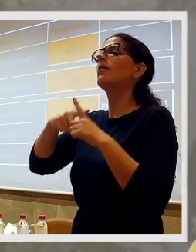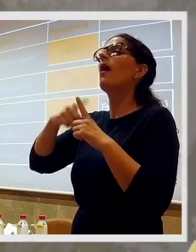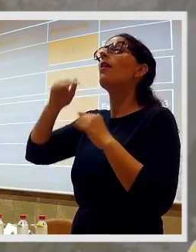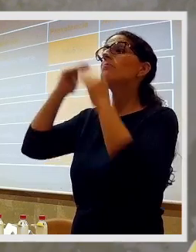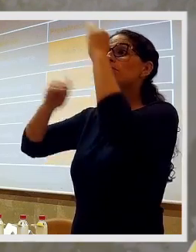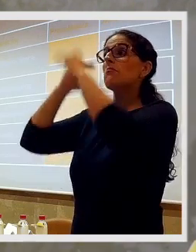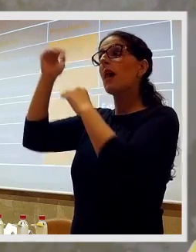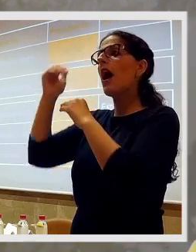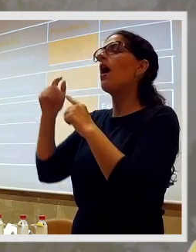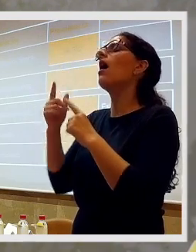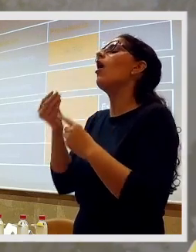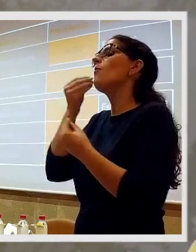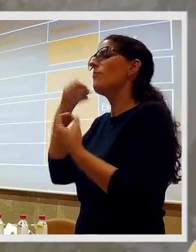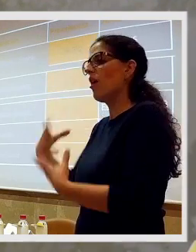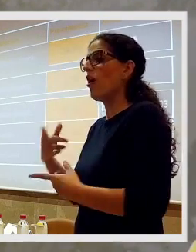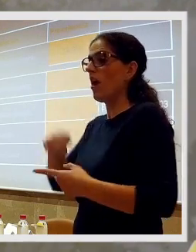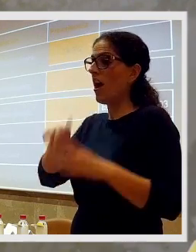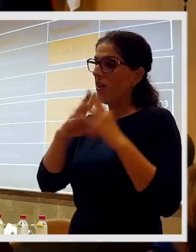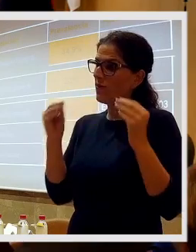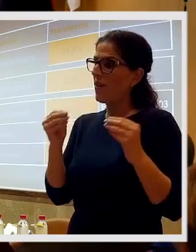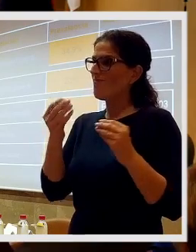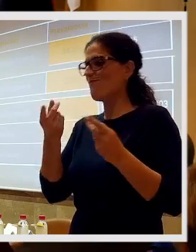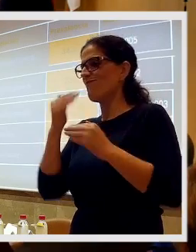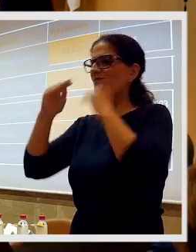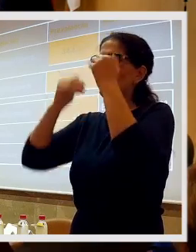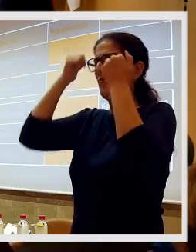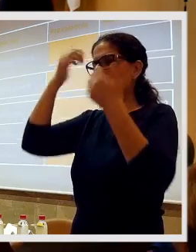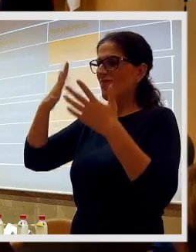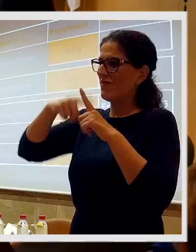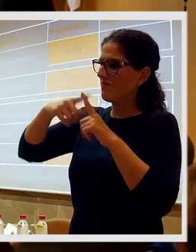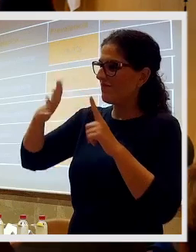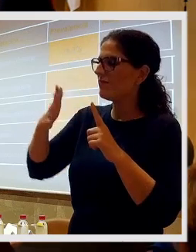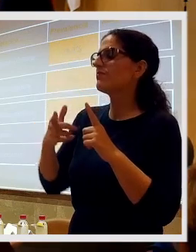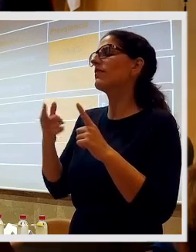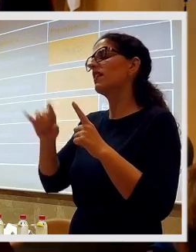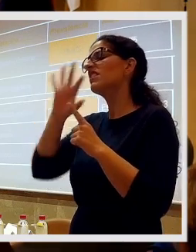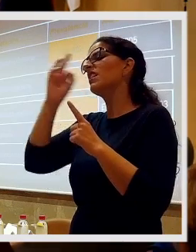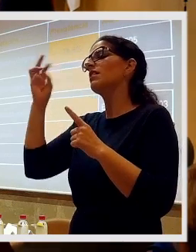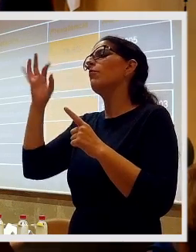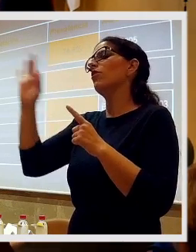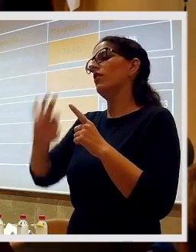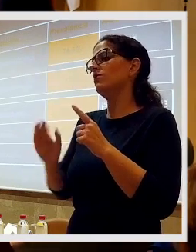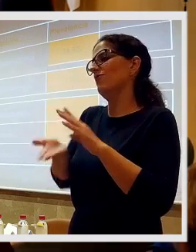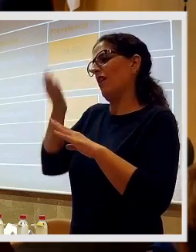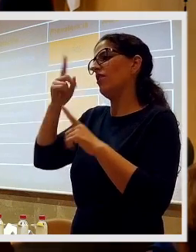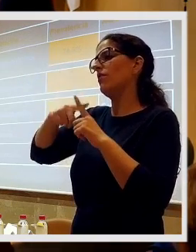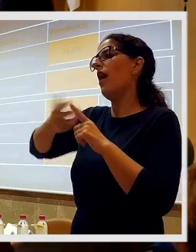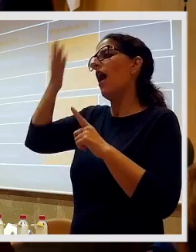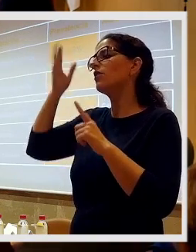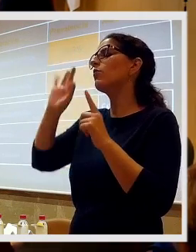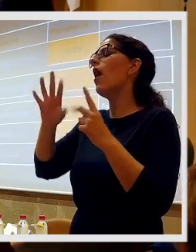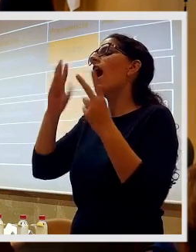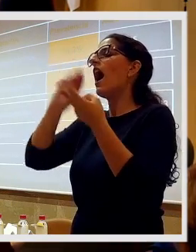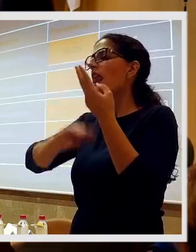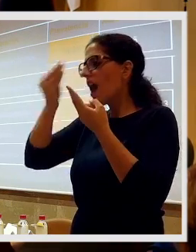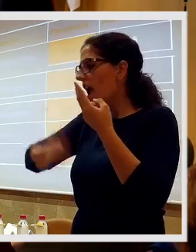de España con más nivel cultural. Andalucía tiene un 30% de las más altas, junto con Canarias y junto con Levante,